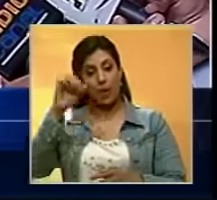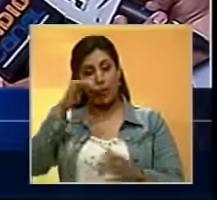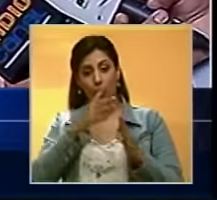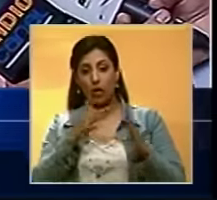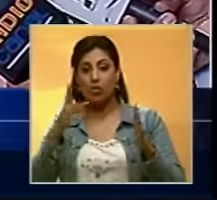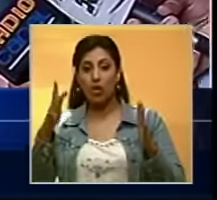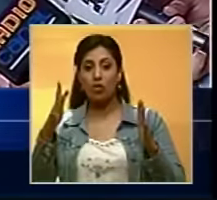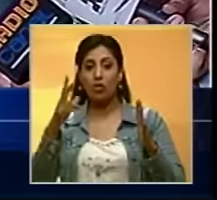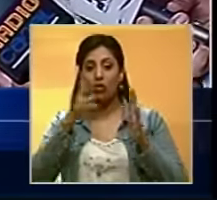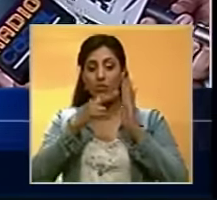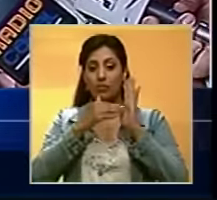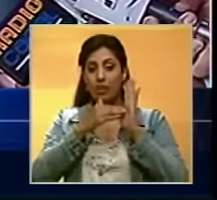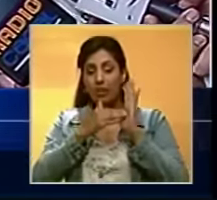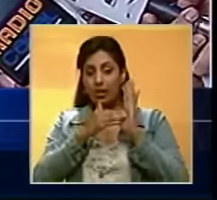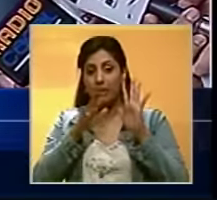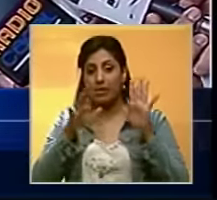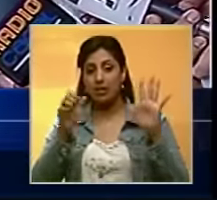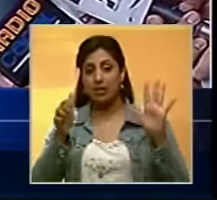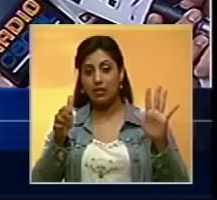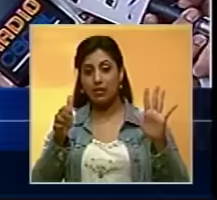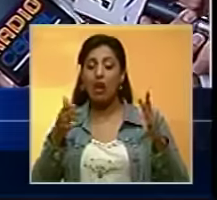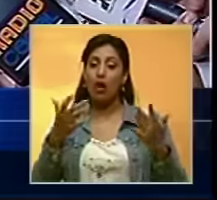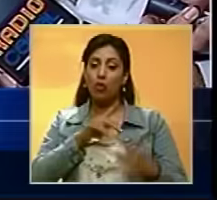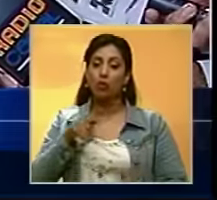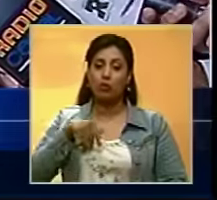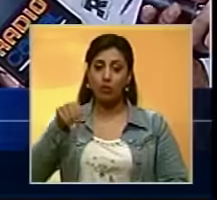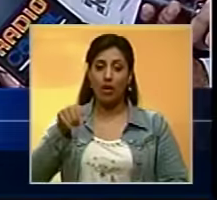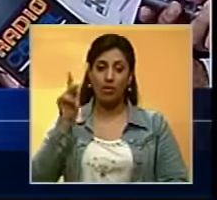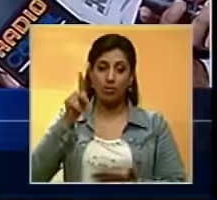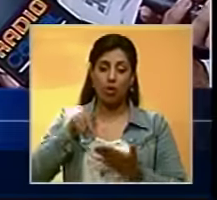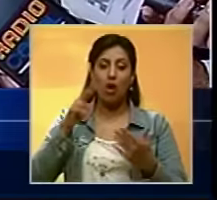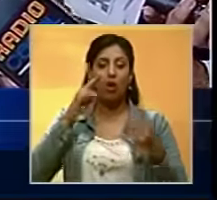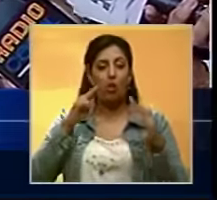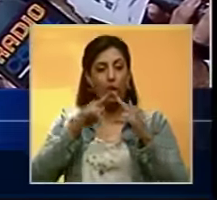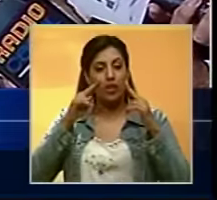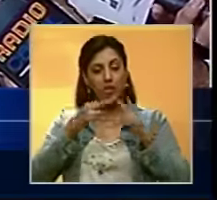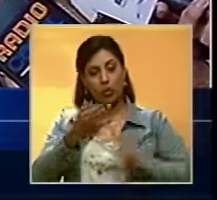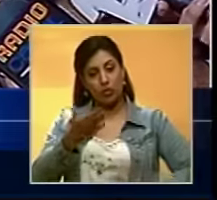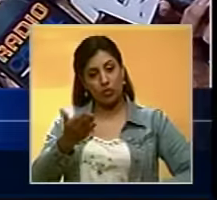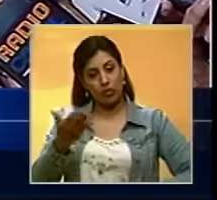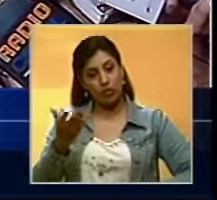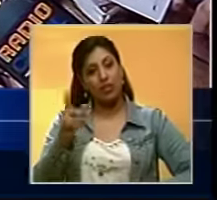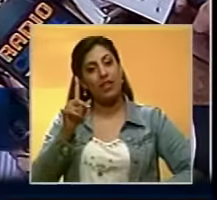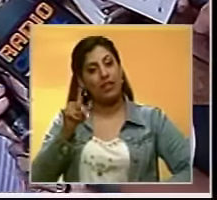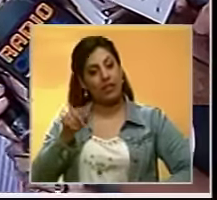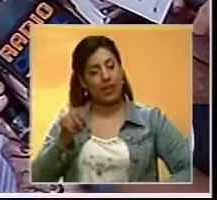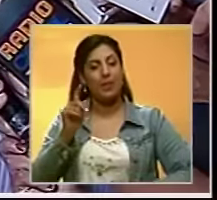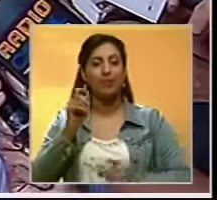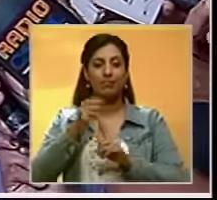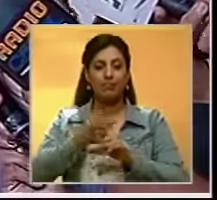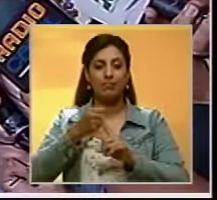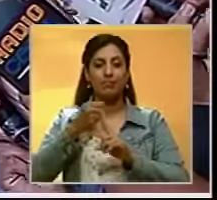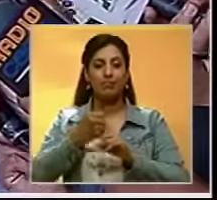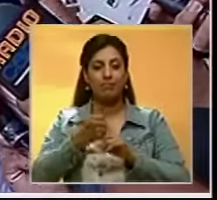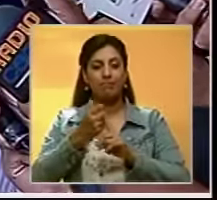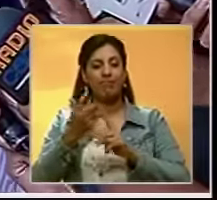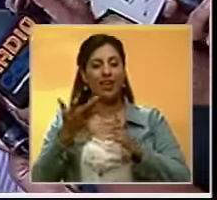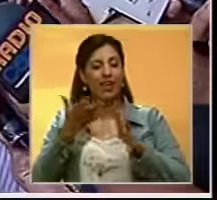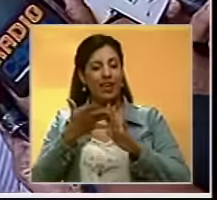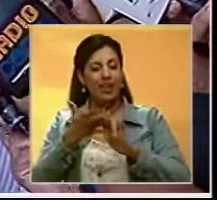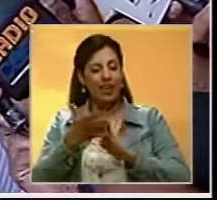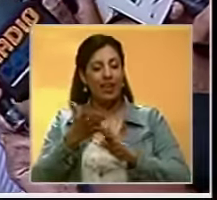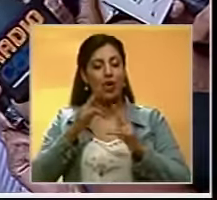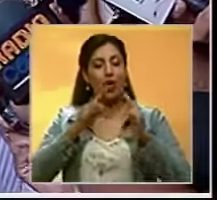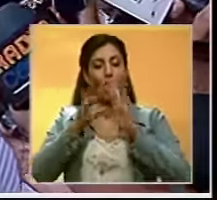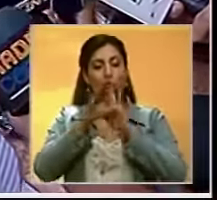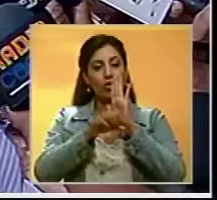este año ao 2016 es por eso que estamos aquí encontrándonos con ustedes también insistiendo en que la